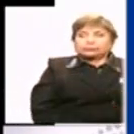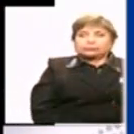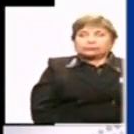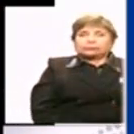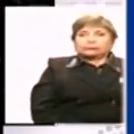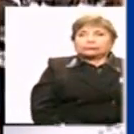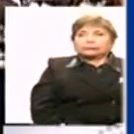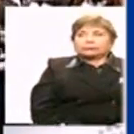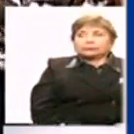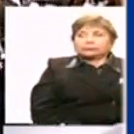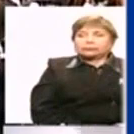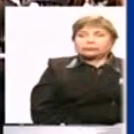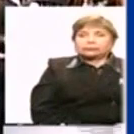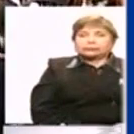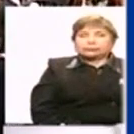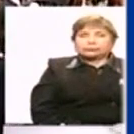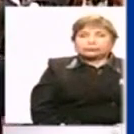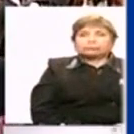Castillo.